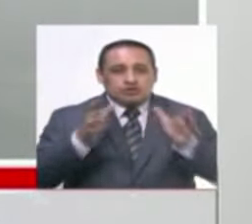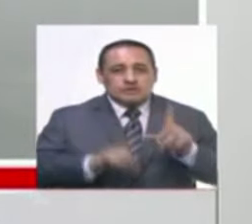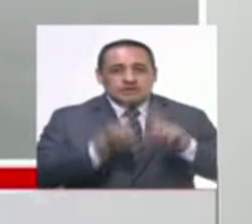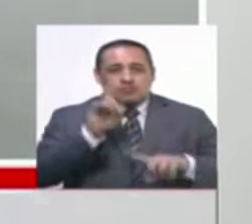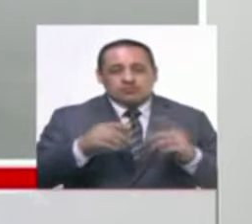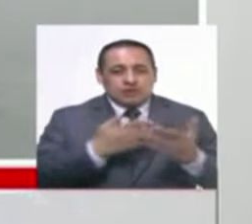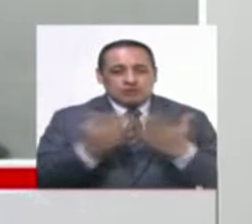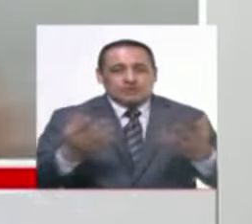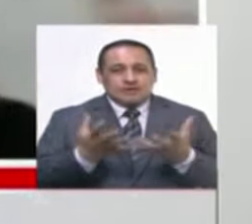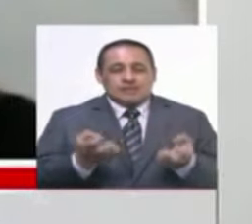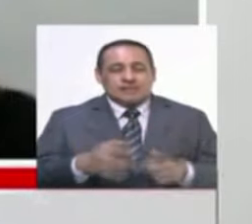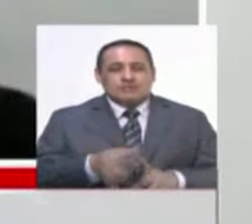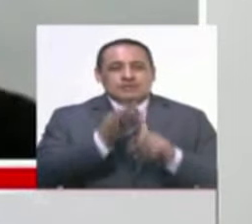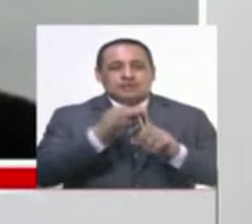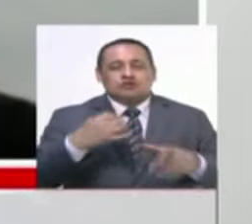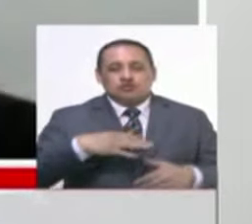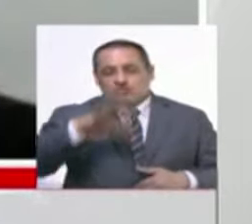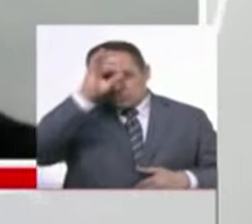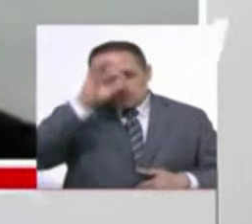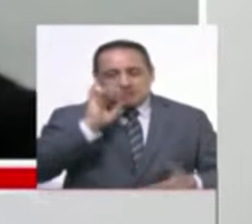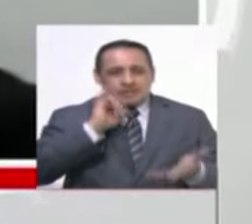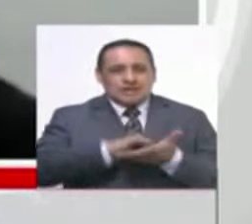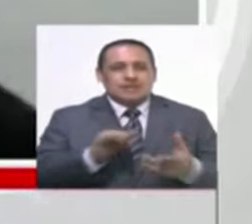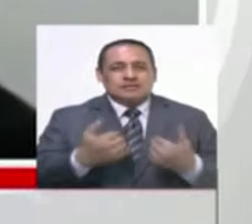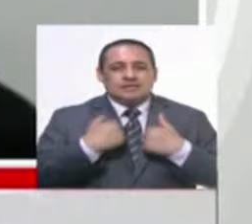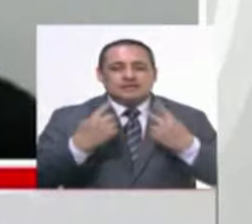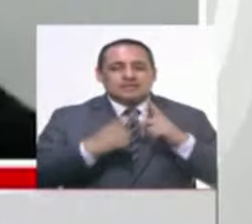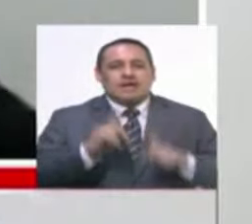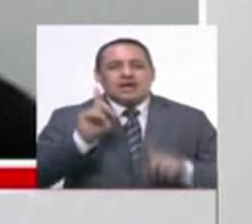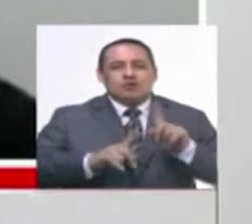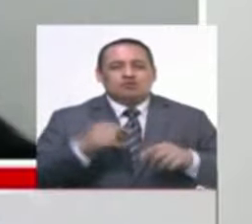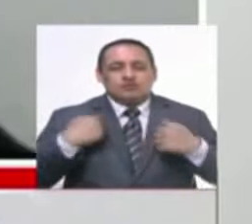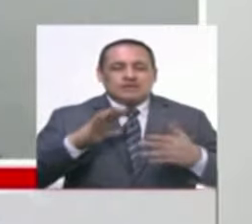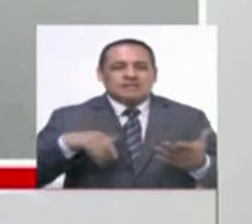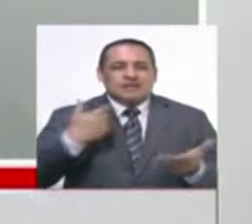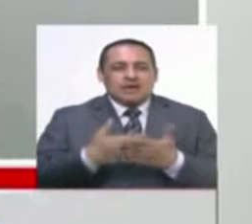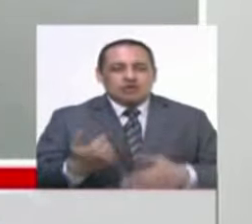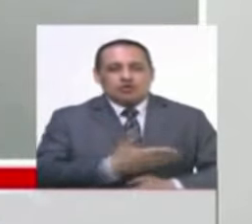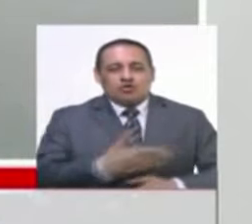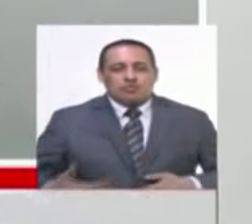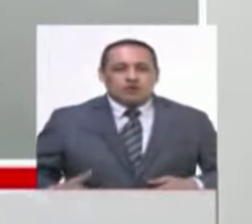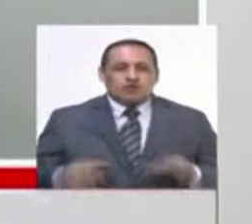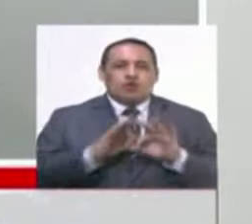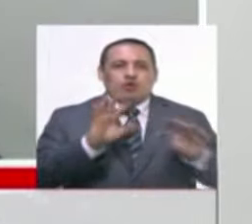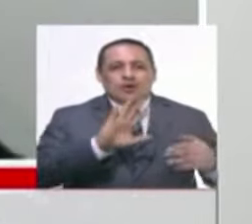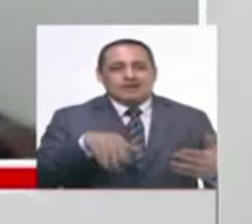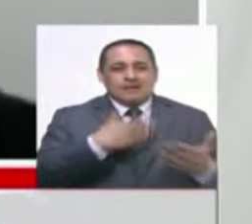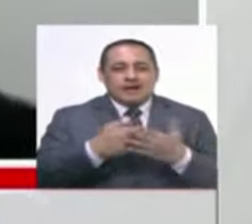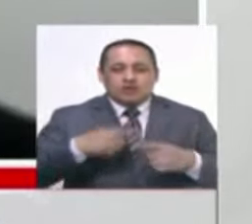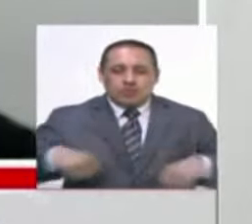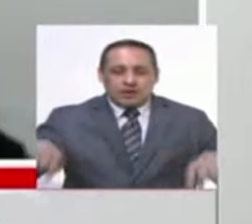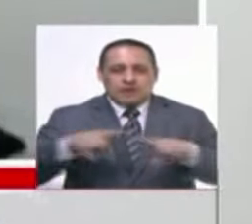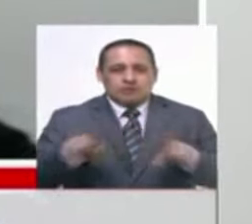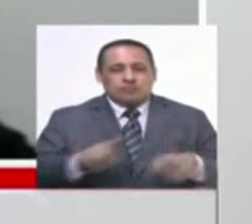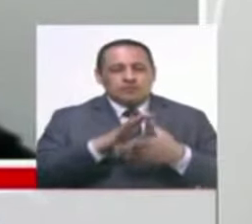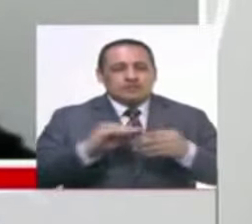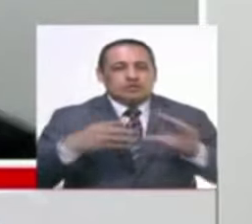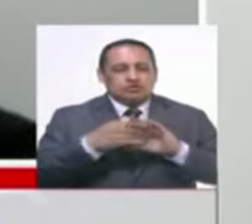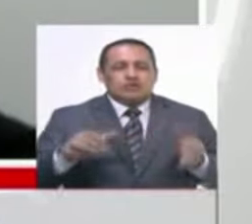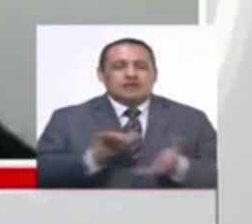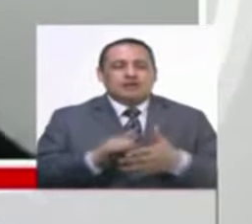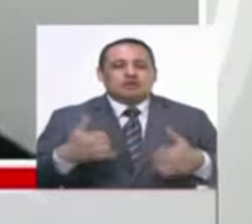intereses particulares, yo no sé si es que tengan algunos, ya hayan llegado al gobierno o el gobierno haya llegado a ellos, porque es otra historia de la que yo